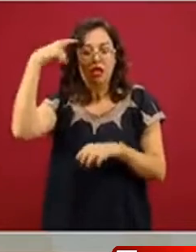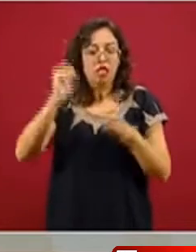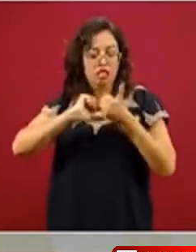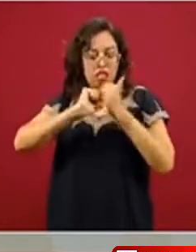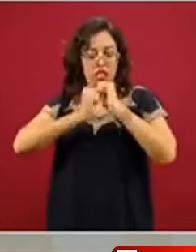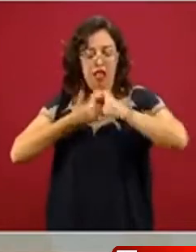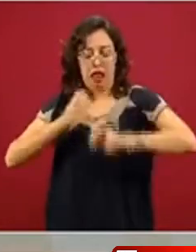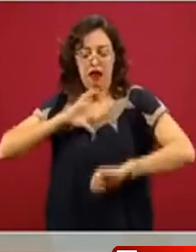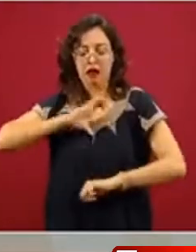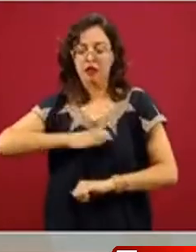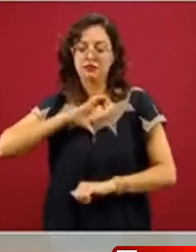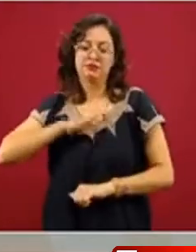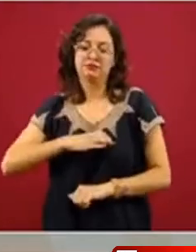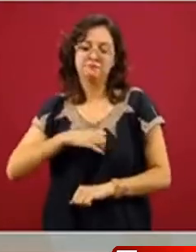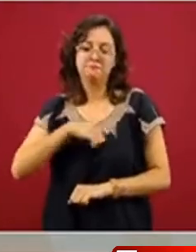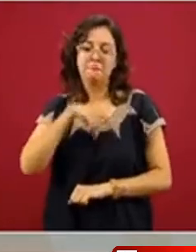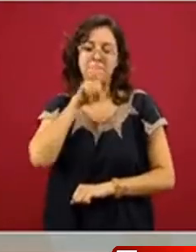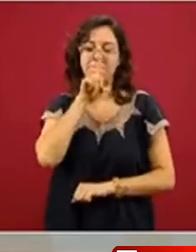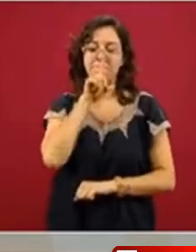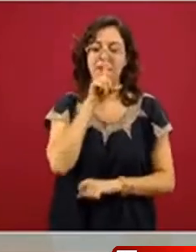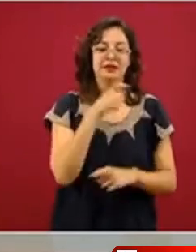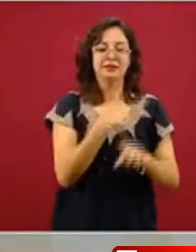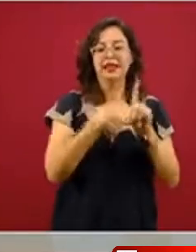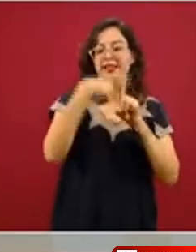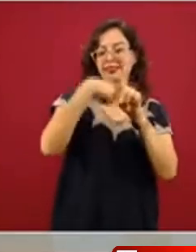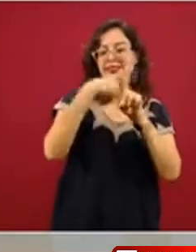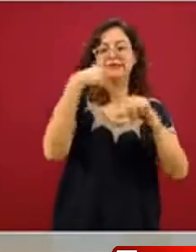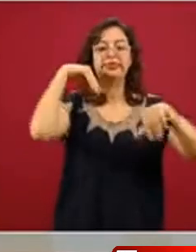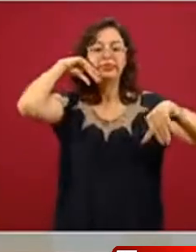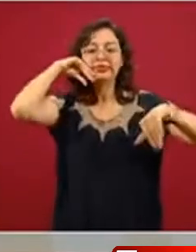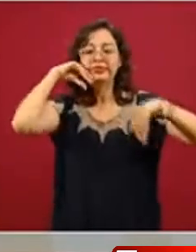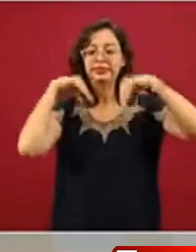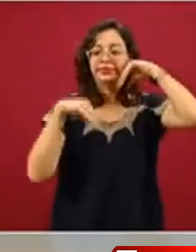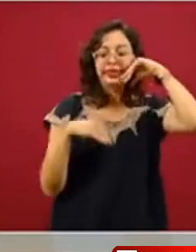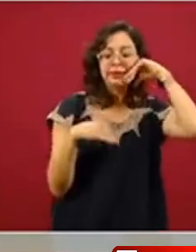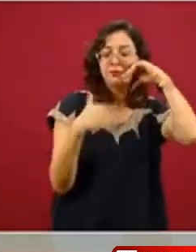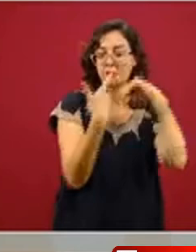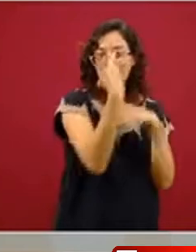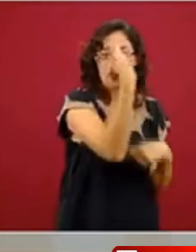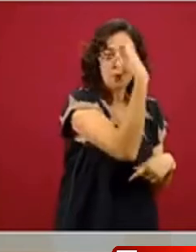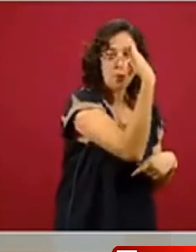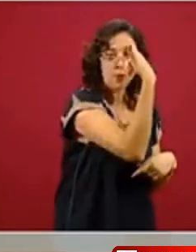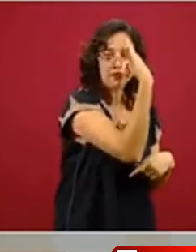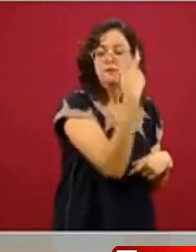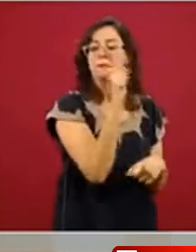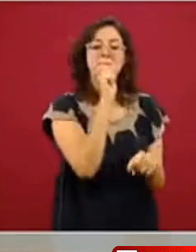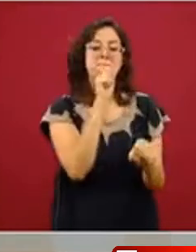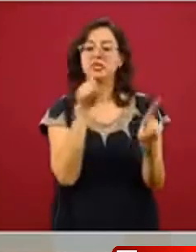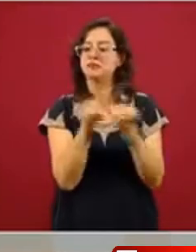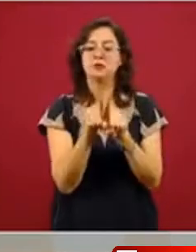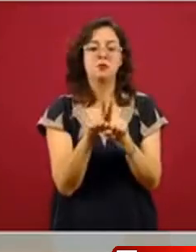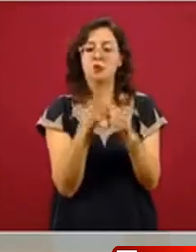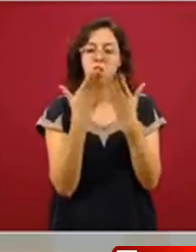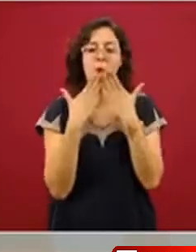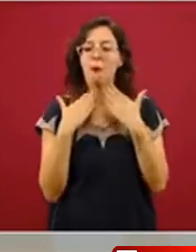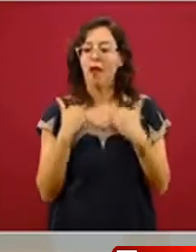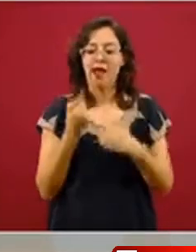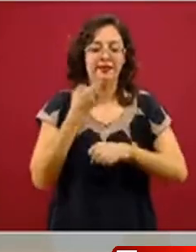cerebral, por ejemplo. Entonces, no es el caso ni con estos ni con los termómetros.